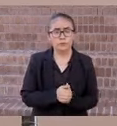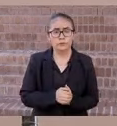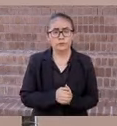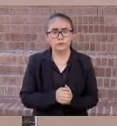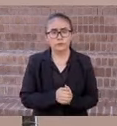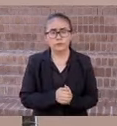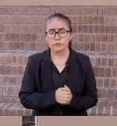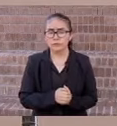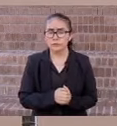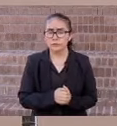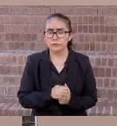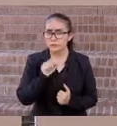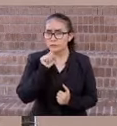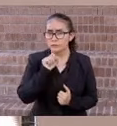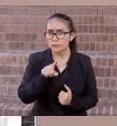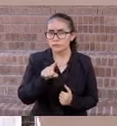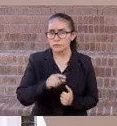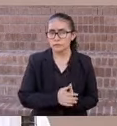están